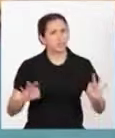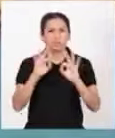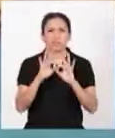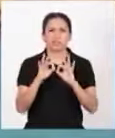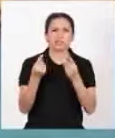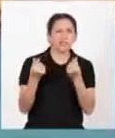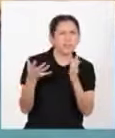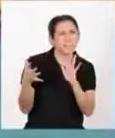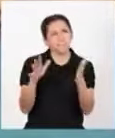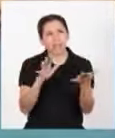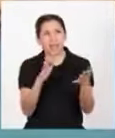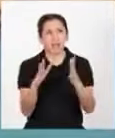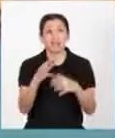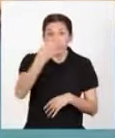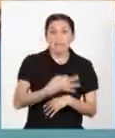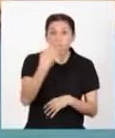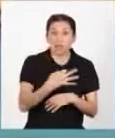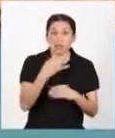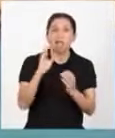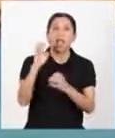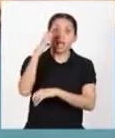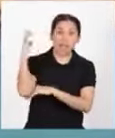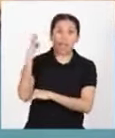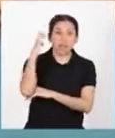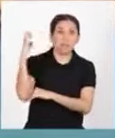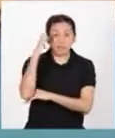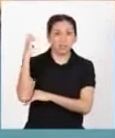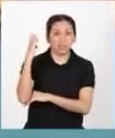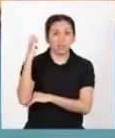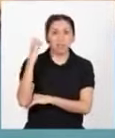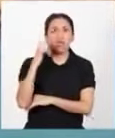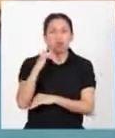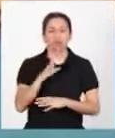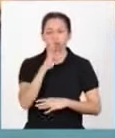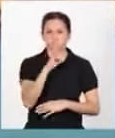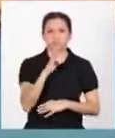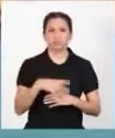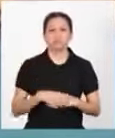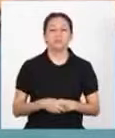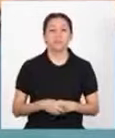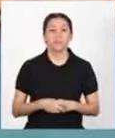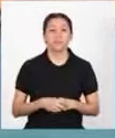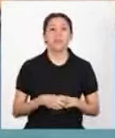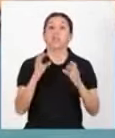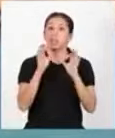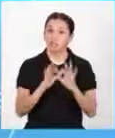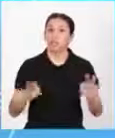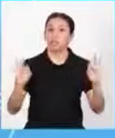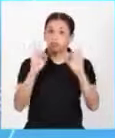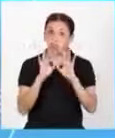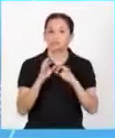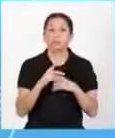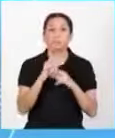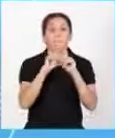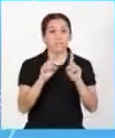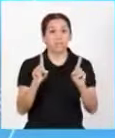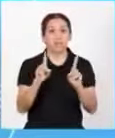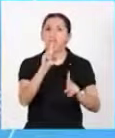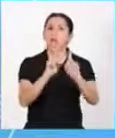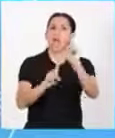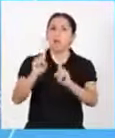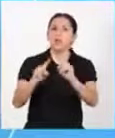debemos afrontarlo como si fuera una emergencia de verdad. ¡Tal cual!